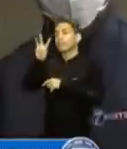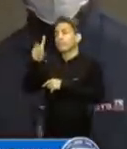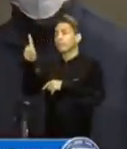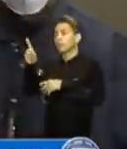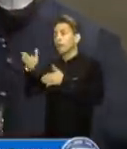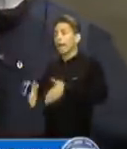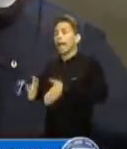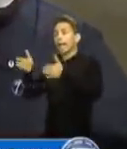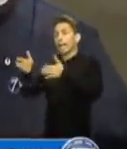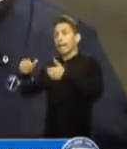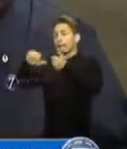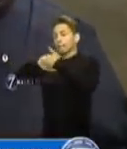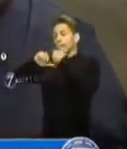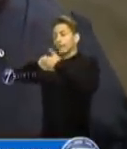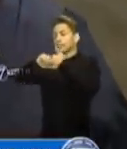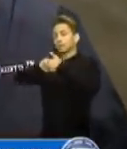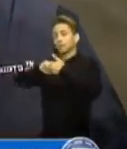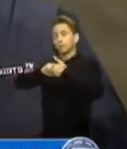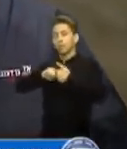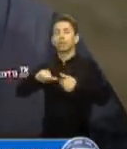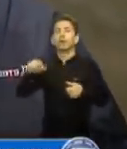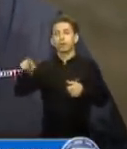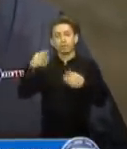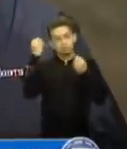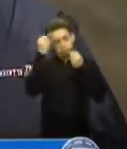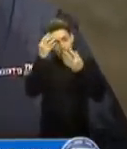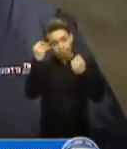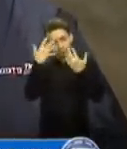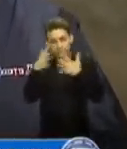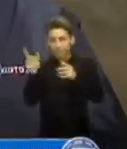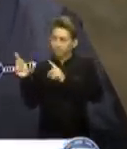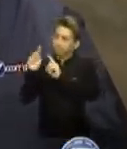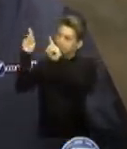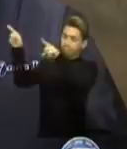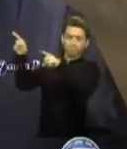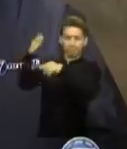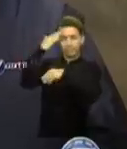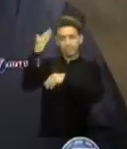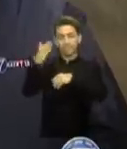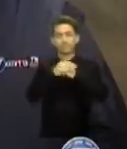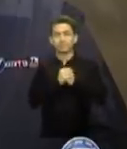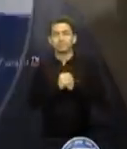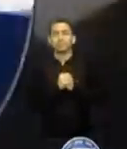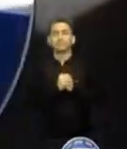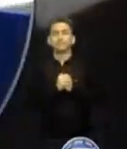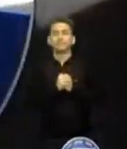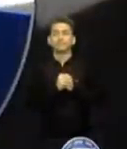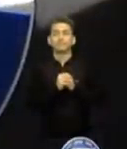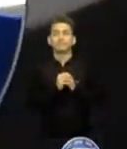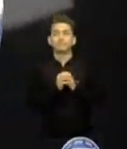la zona 12. Con este reporte, compañeros, retornamos a Estudios Centrales.